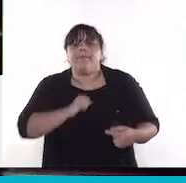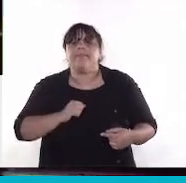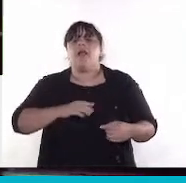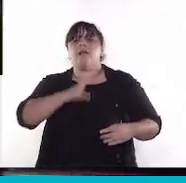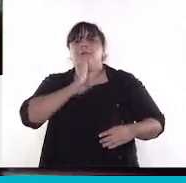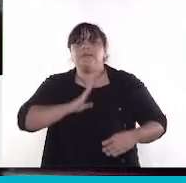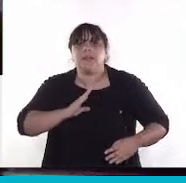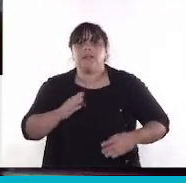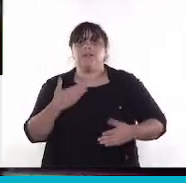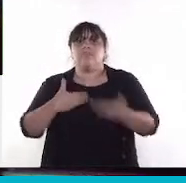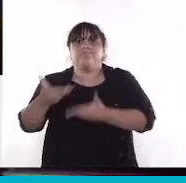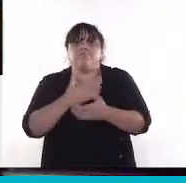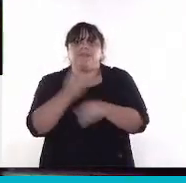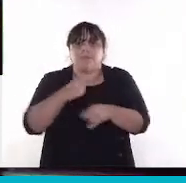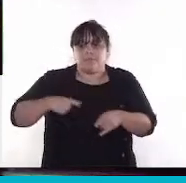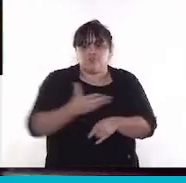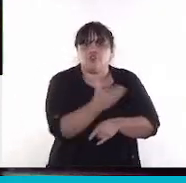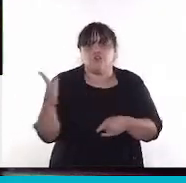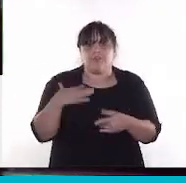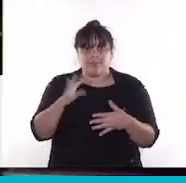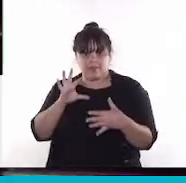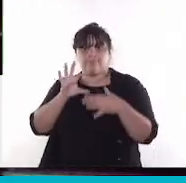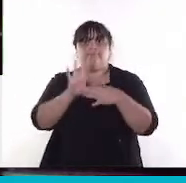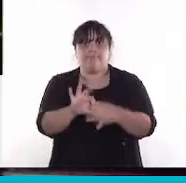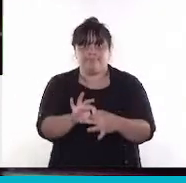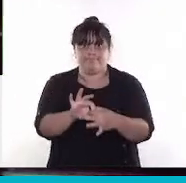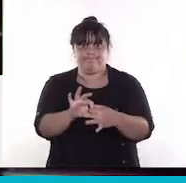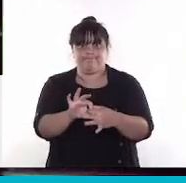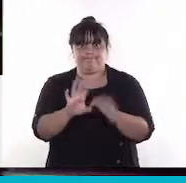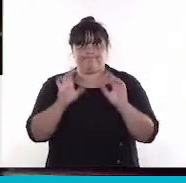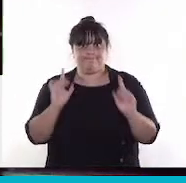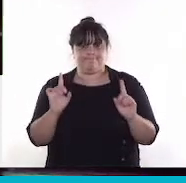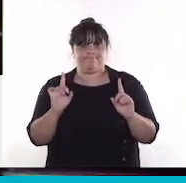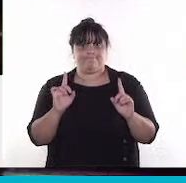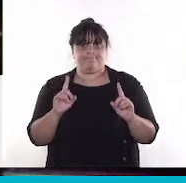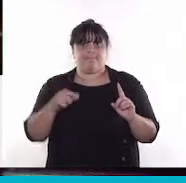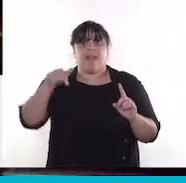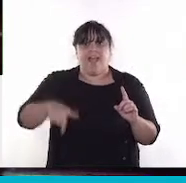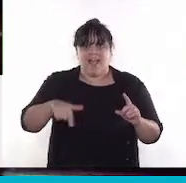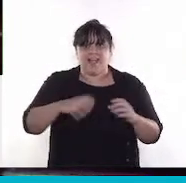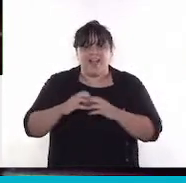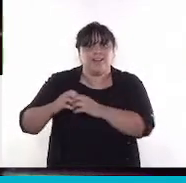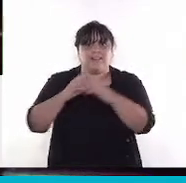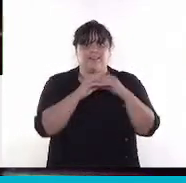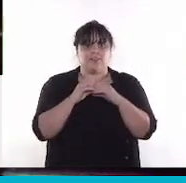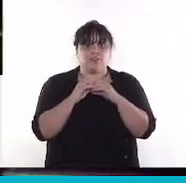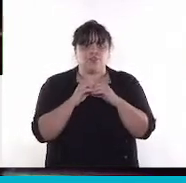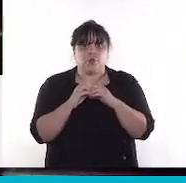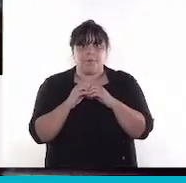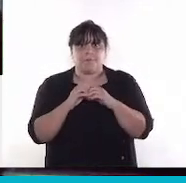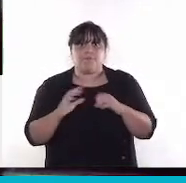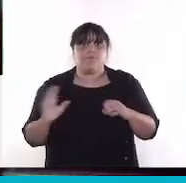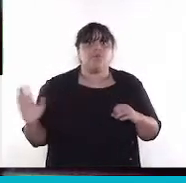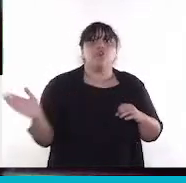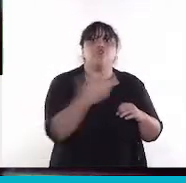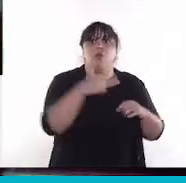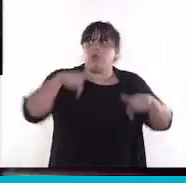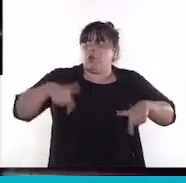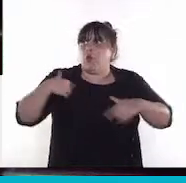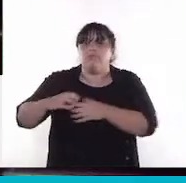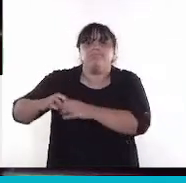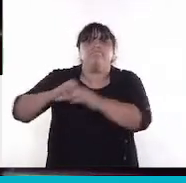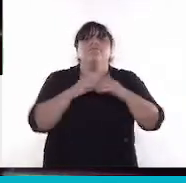es sintonía con la sociedad. Miren, en esta sesión a todos nosotros nos unió